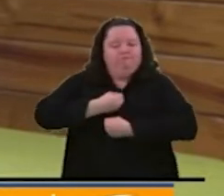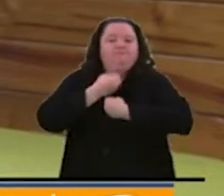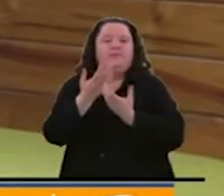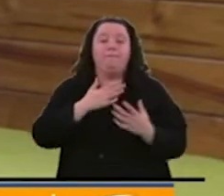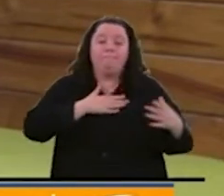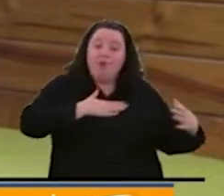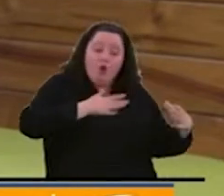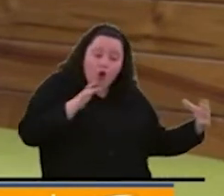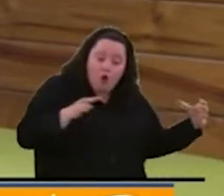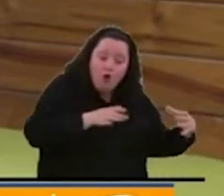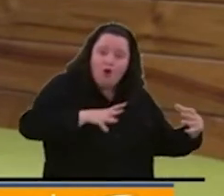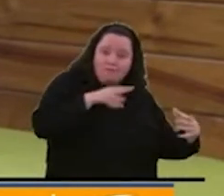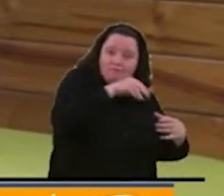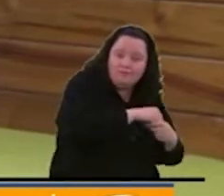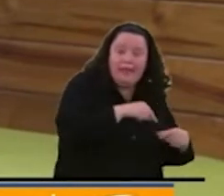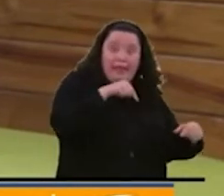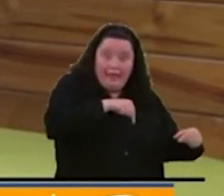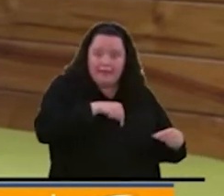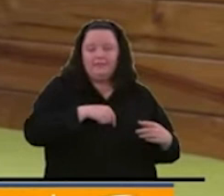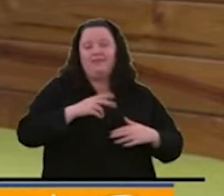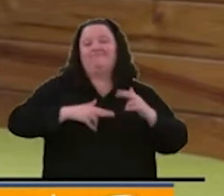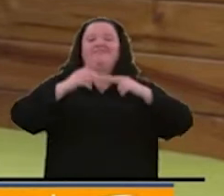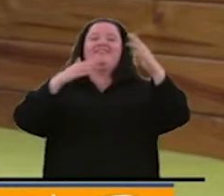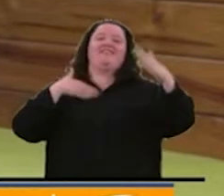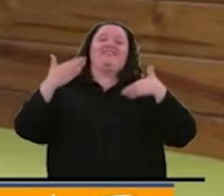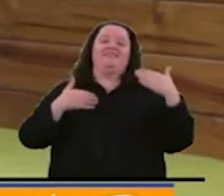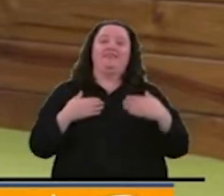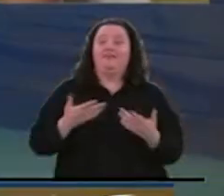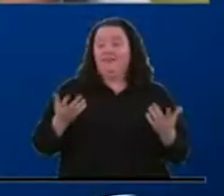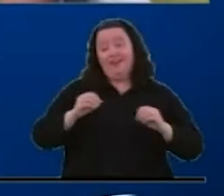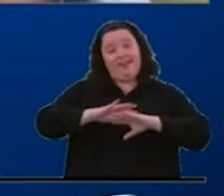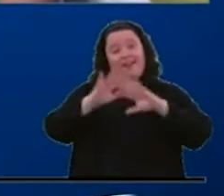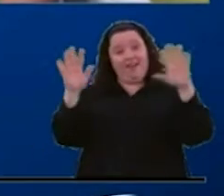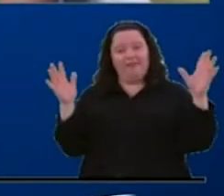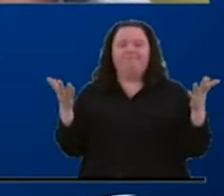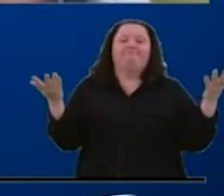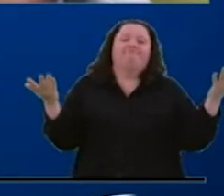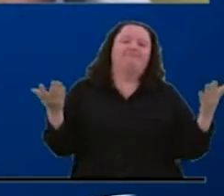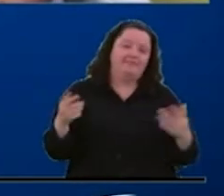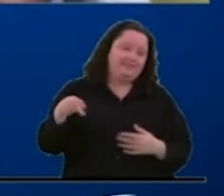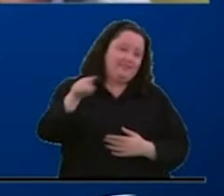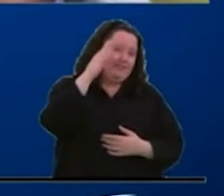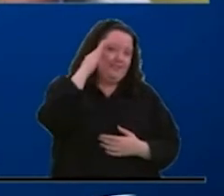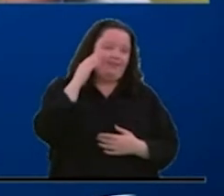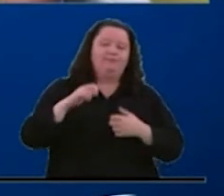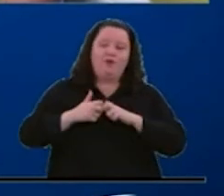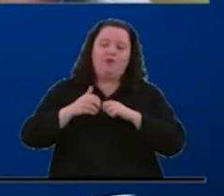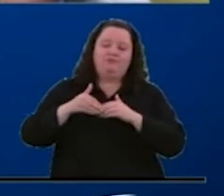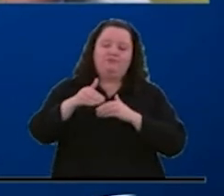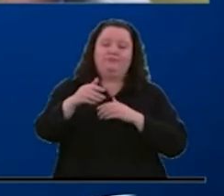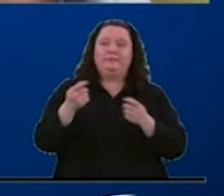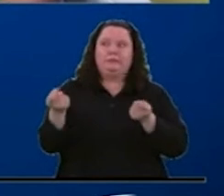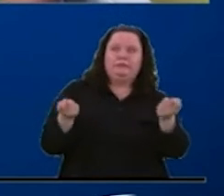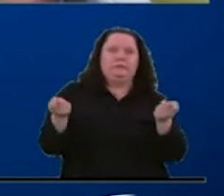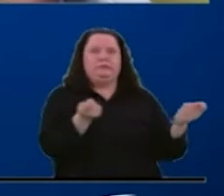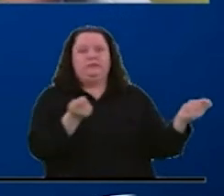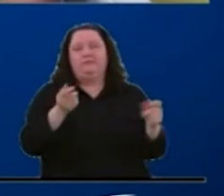lo que es mi pueblo y bueno, desde ahí construir con alegría. Pero total, además suficiente con los problemas que le toca y le va a tocar